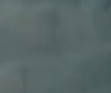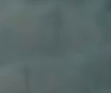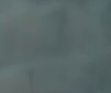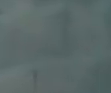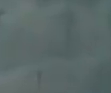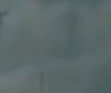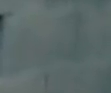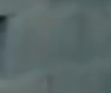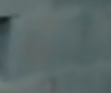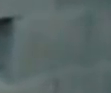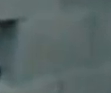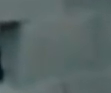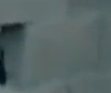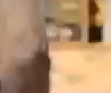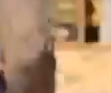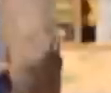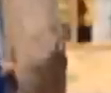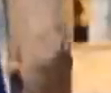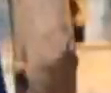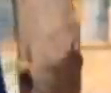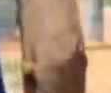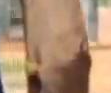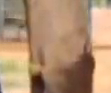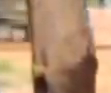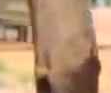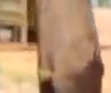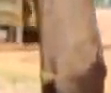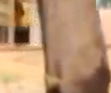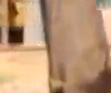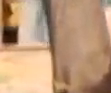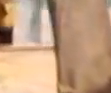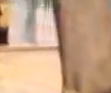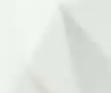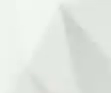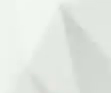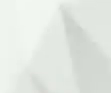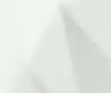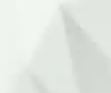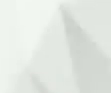¡Que viva el pueblo de Venezuela! ¡Que viva el poder comunal!